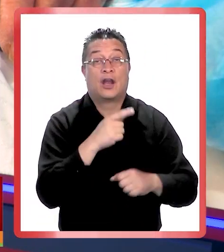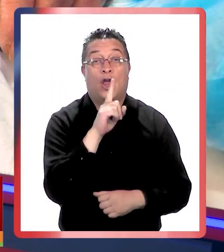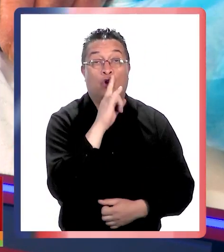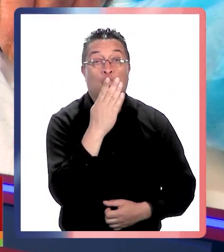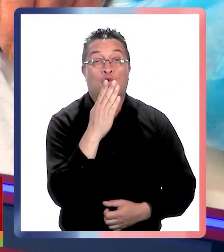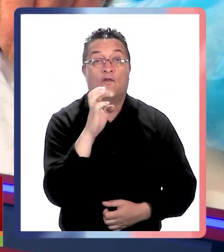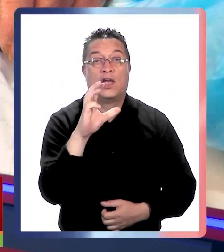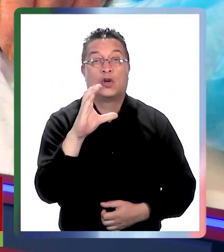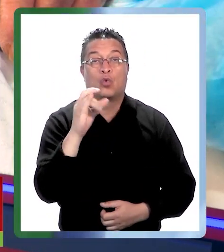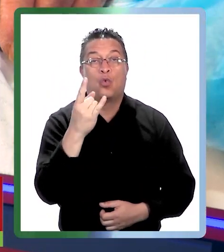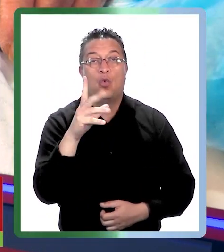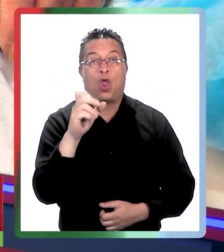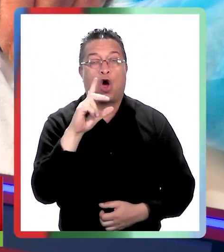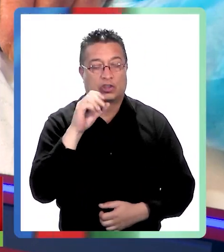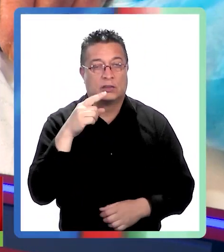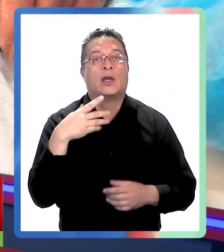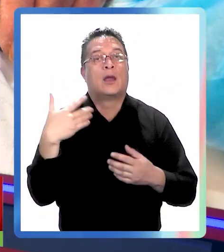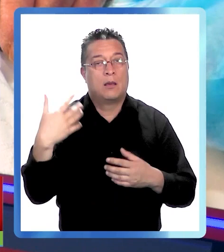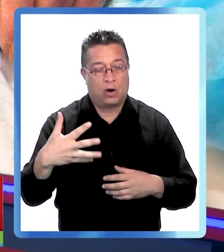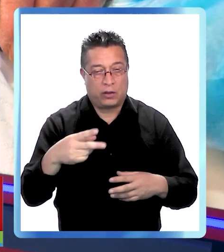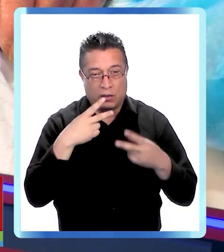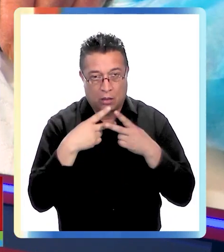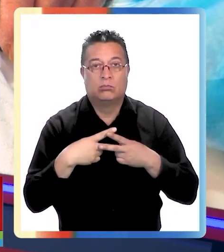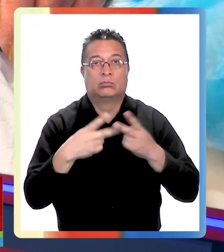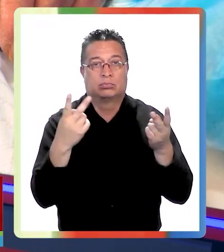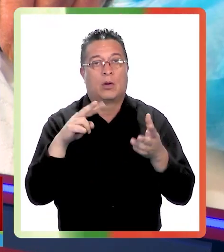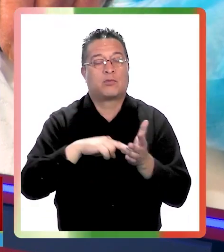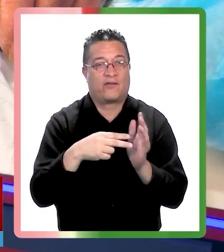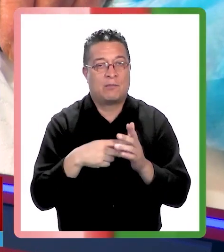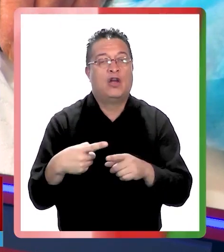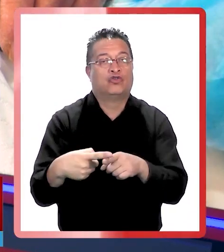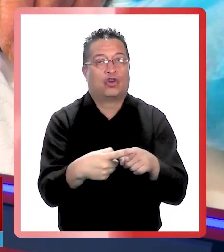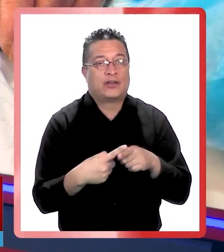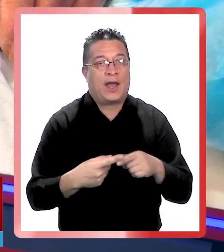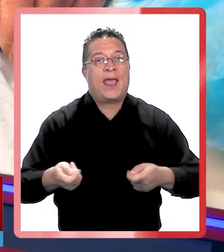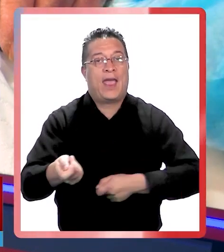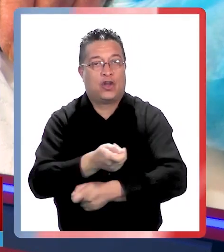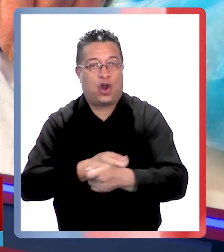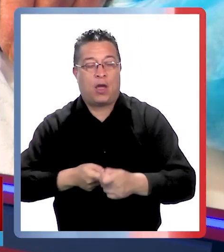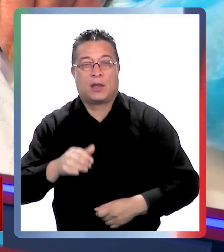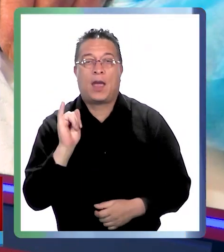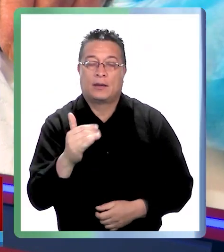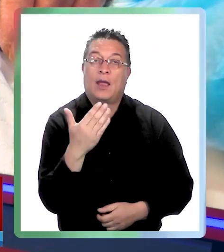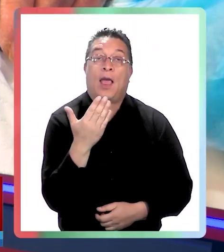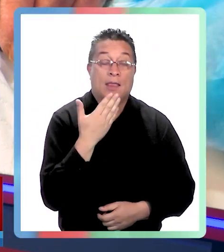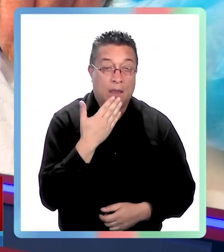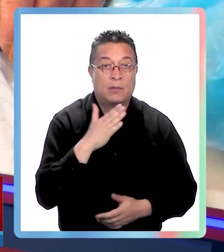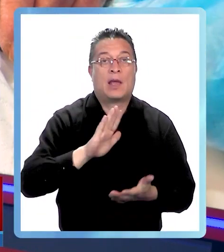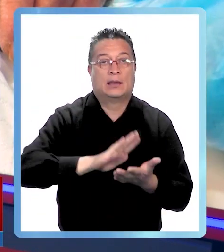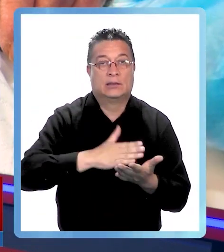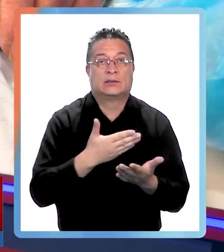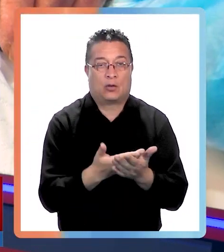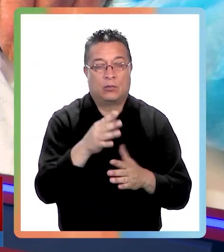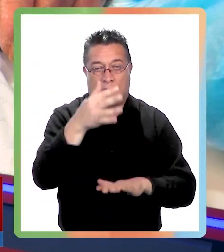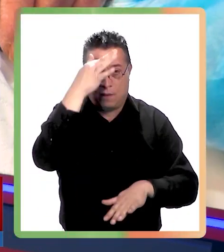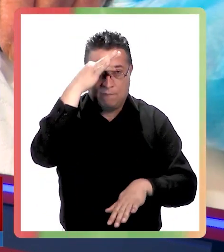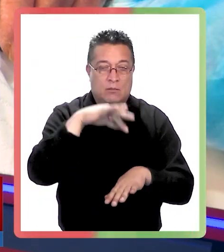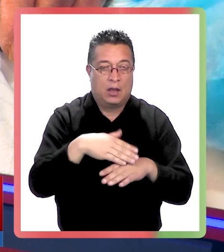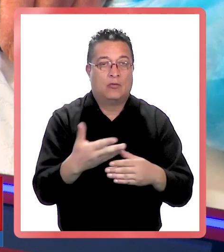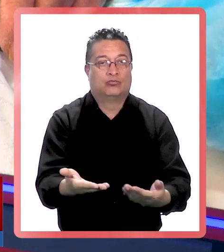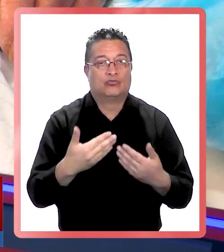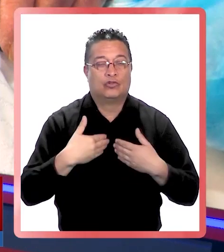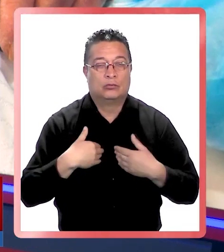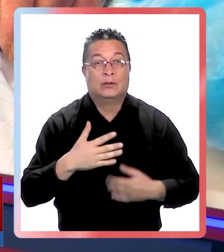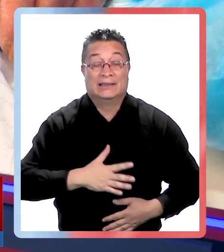es importante generar conciencia sobre las consecuencias sociales, económicas y sobre todo para la salud que esta enfermedad provoca.